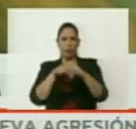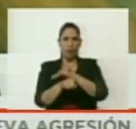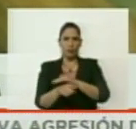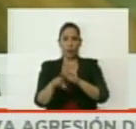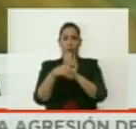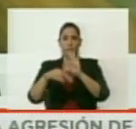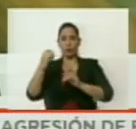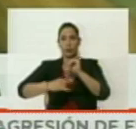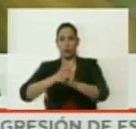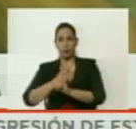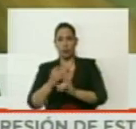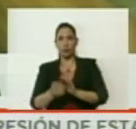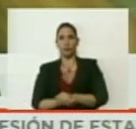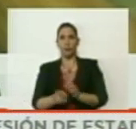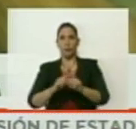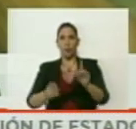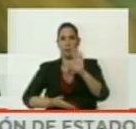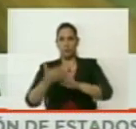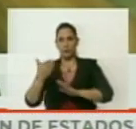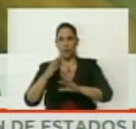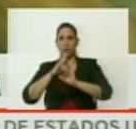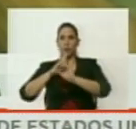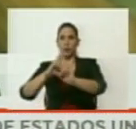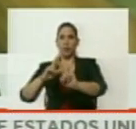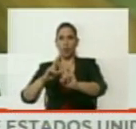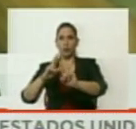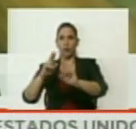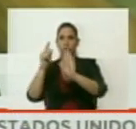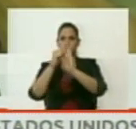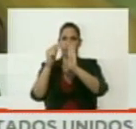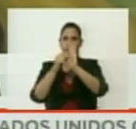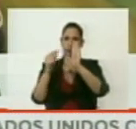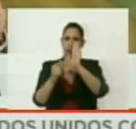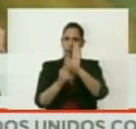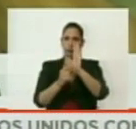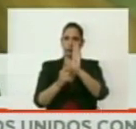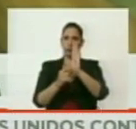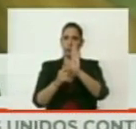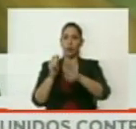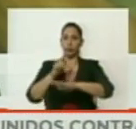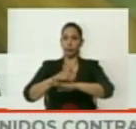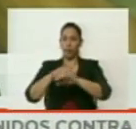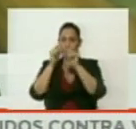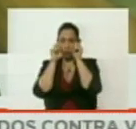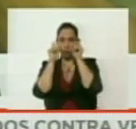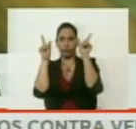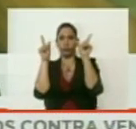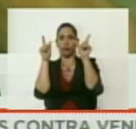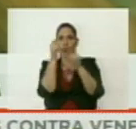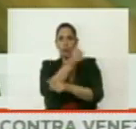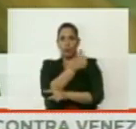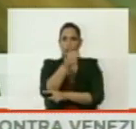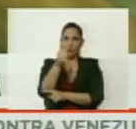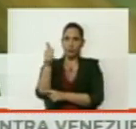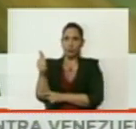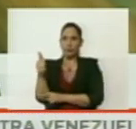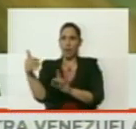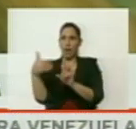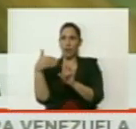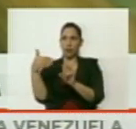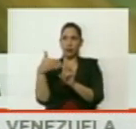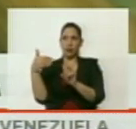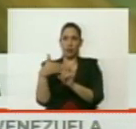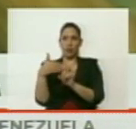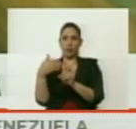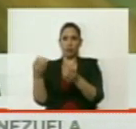derecho internacional para ir respondiendo puntualmente con el factor sorpresa a cada uno de los ataques que